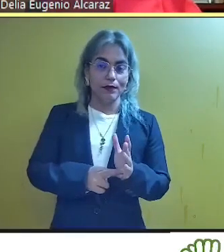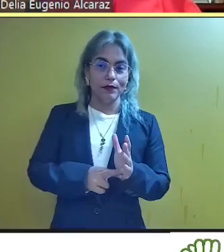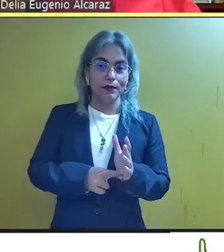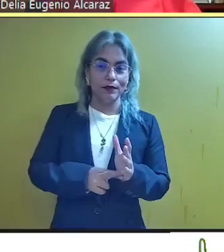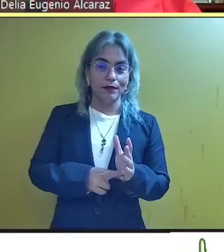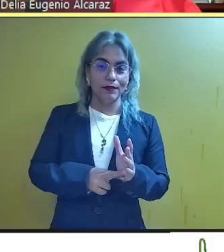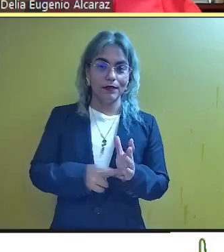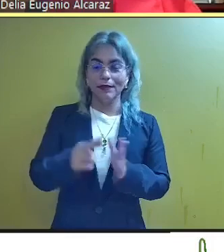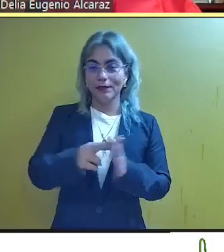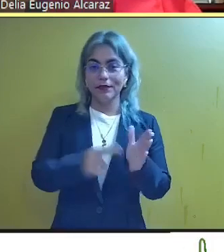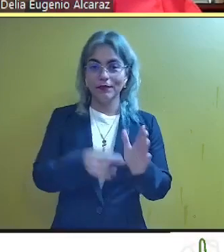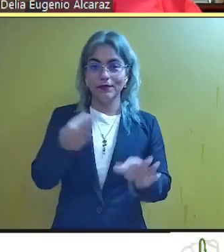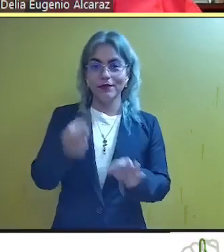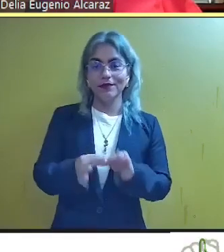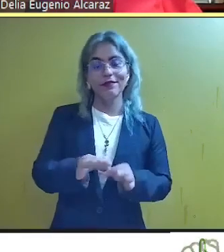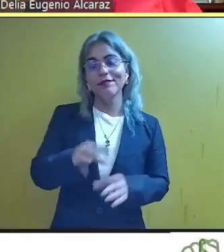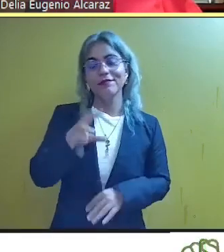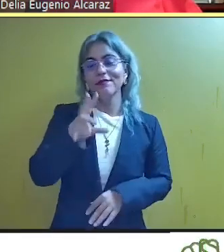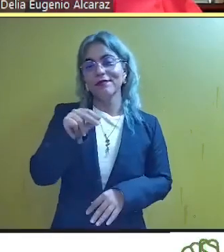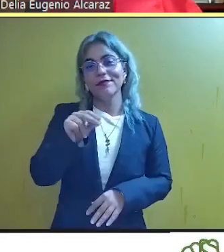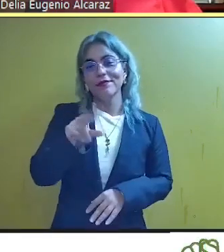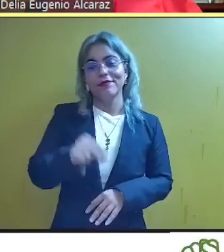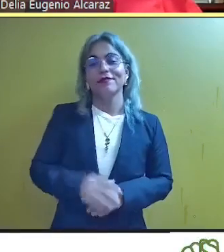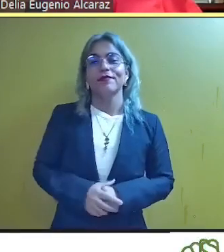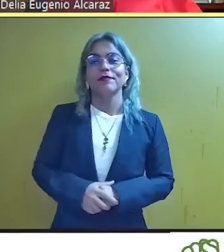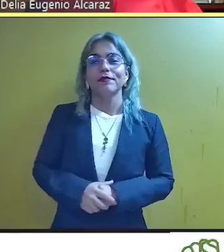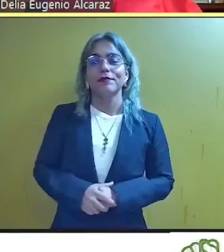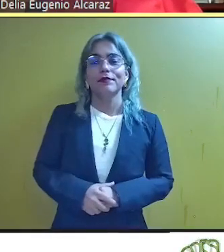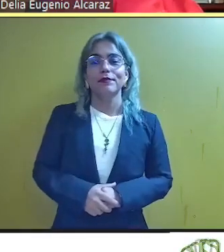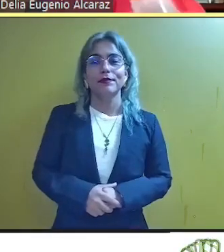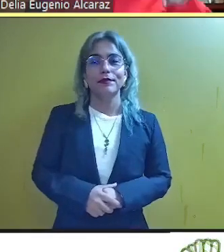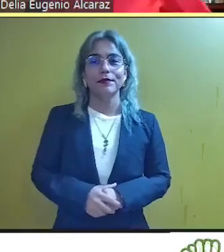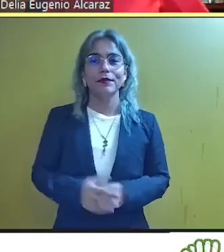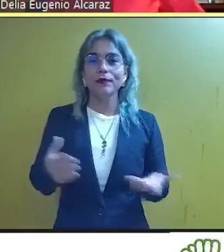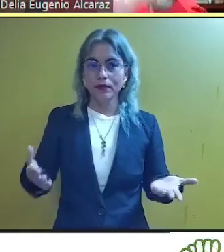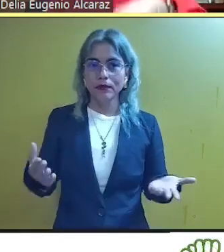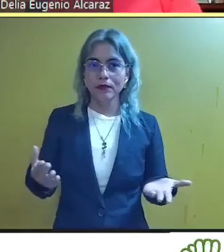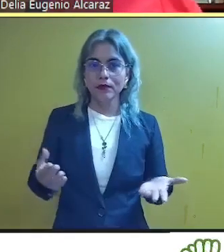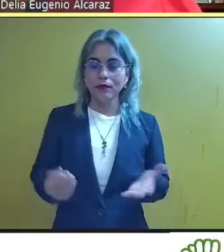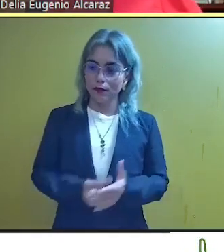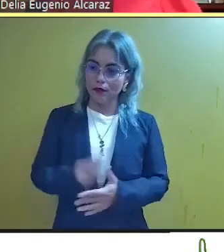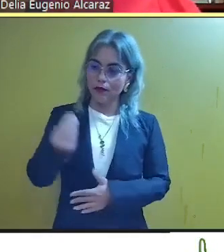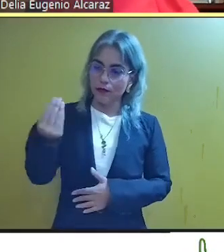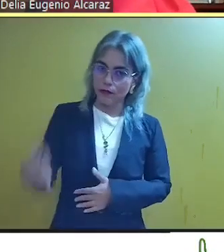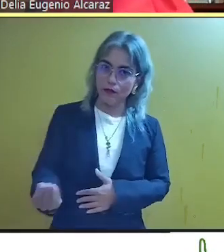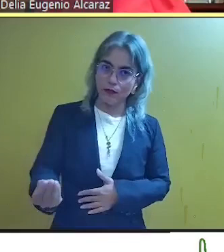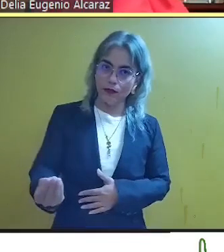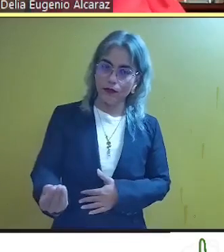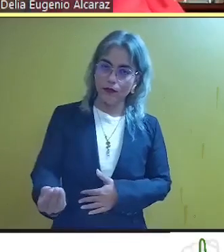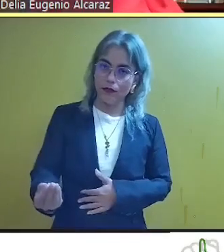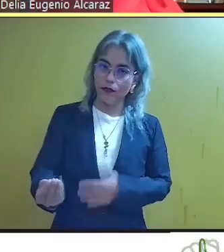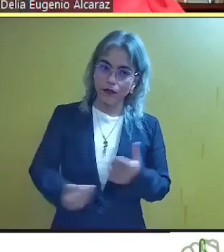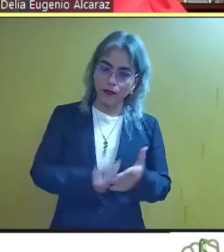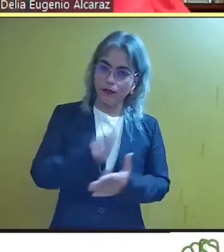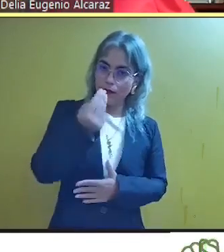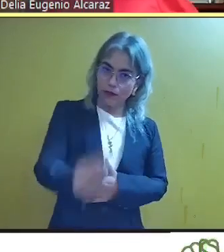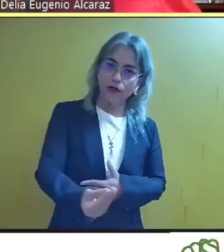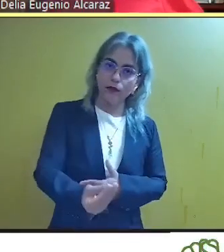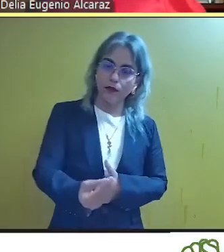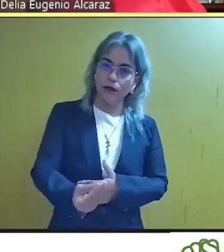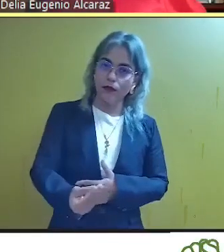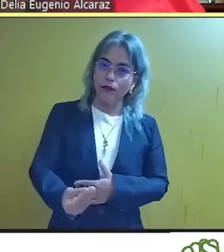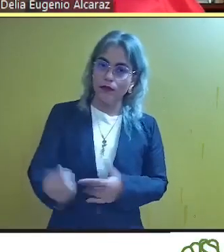no puede considerarse como que se haya hecho allegar por una de las partes de